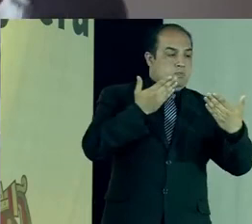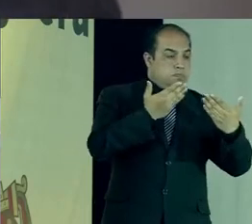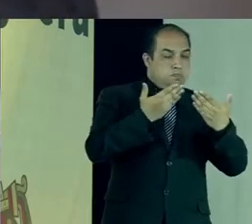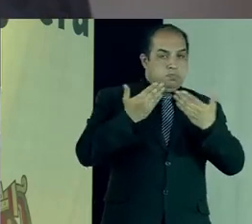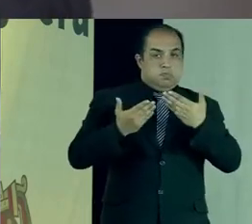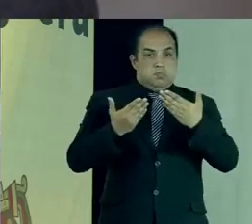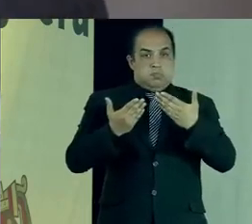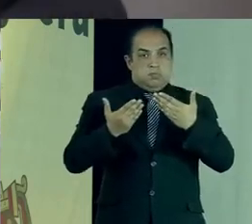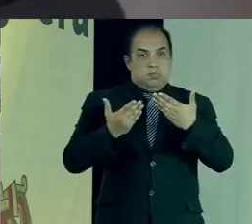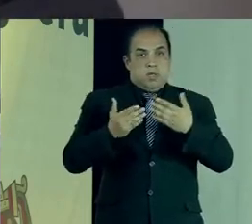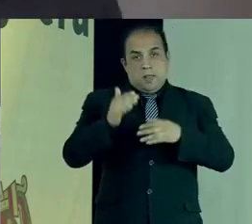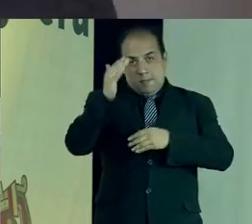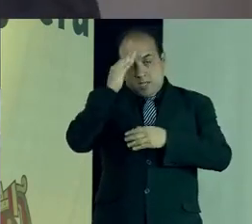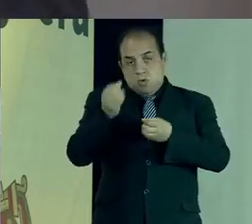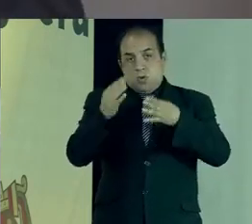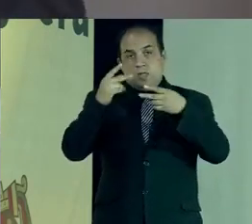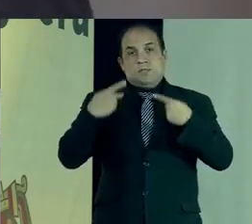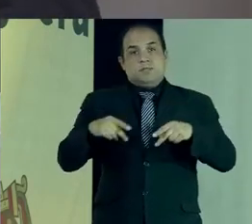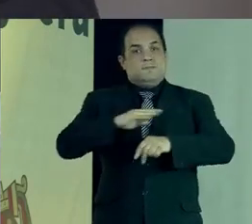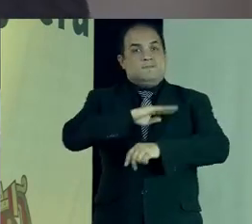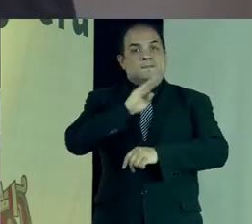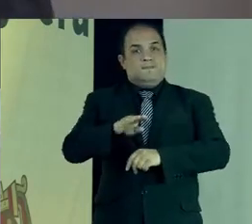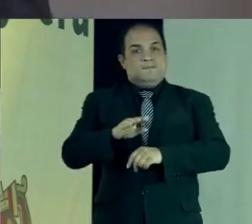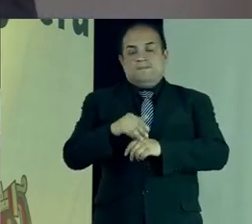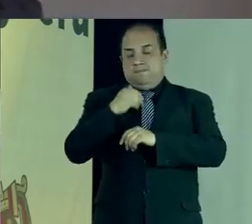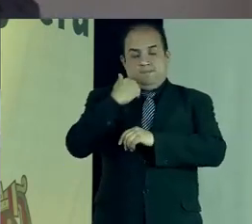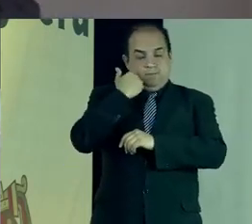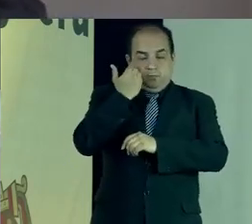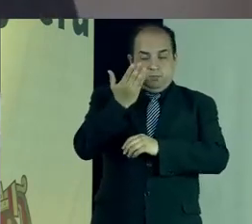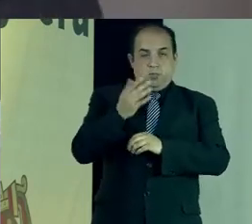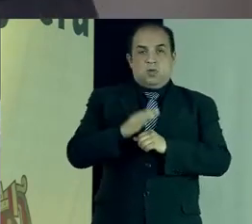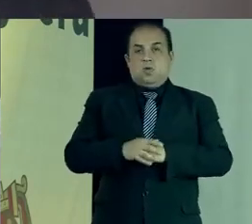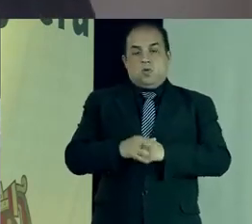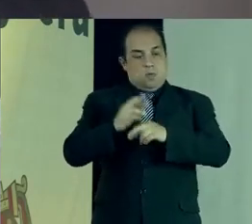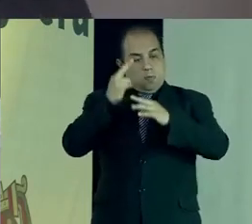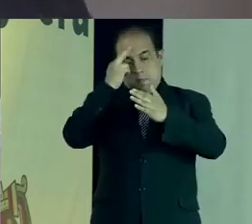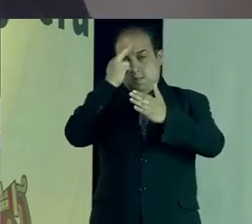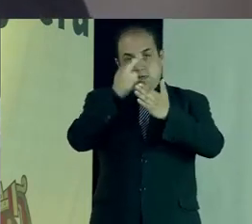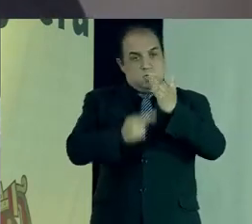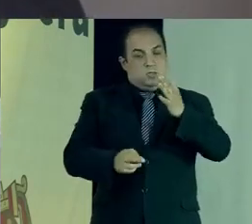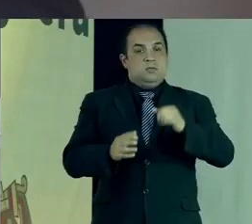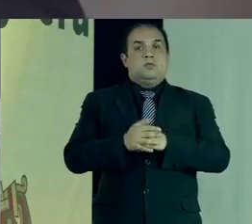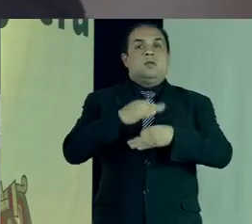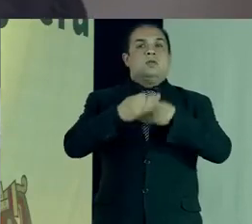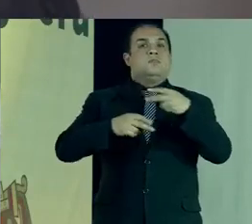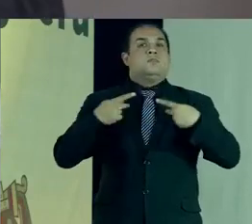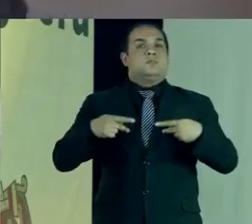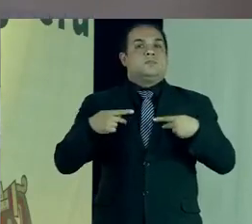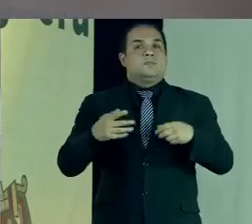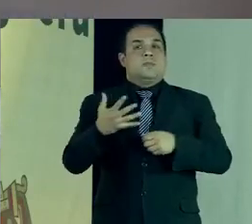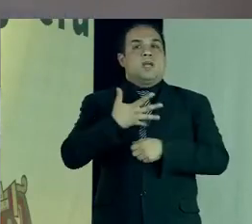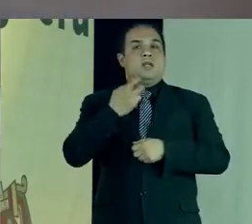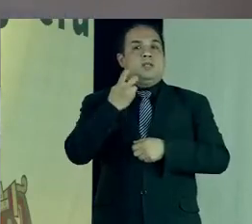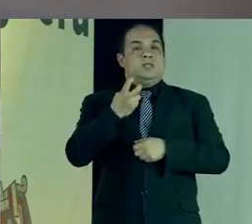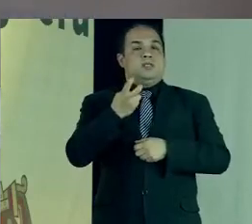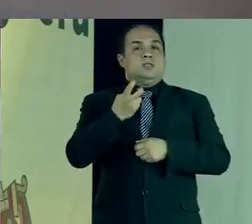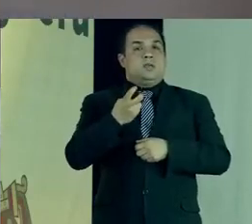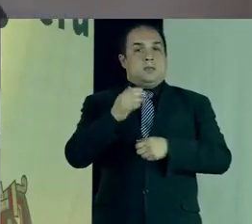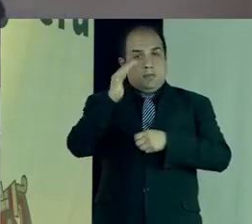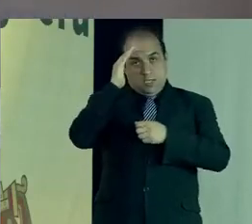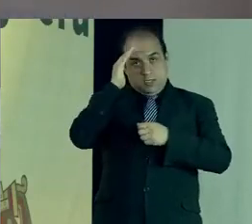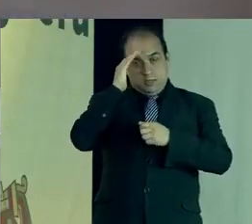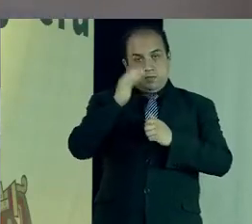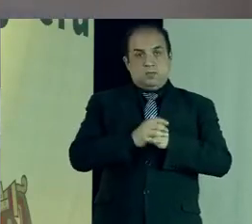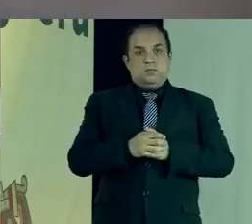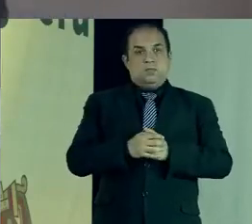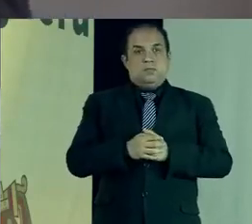cuántas personas murieron no quiero ser irrespetuoso para todas las personas que han tenido este tipo de planteamiento